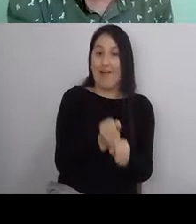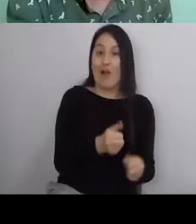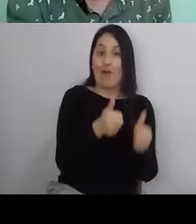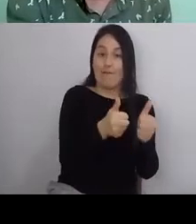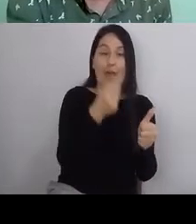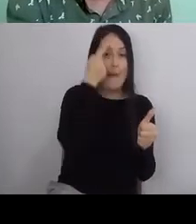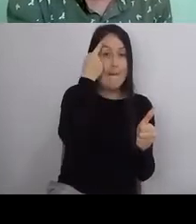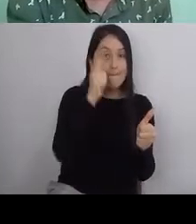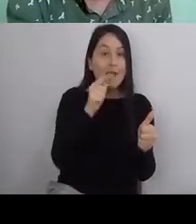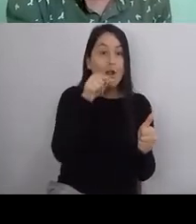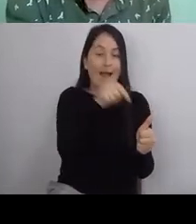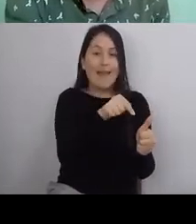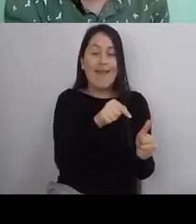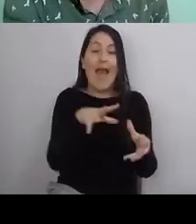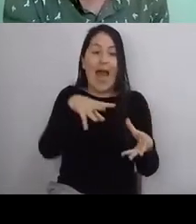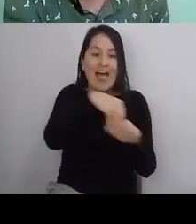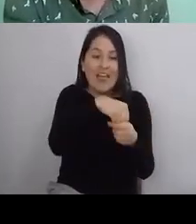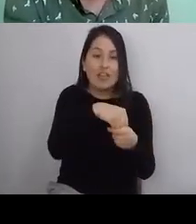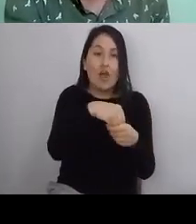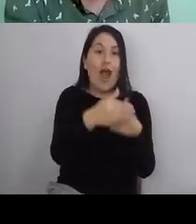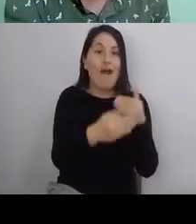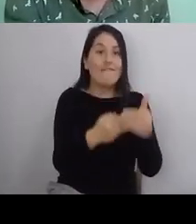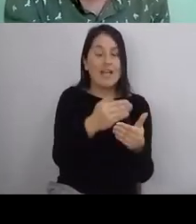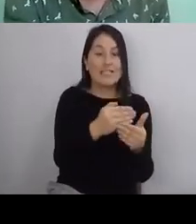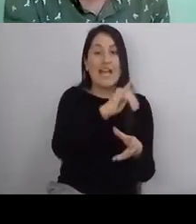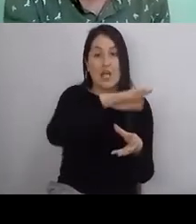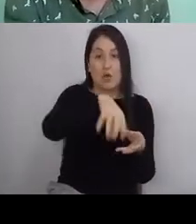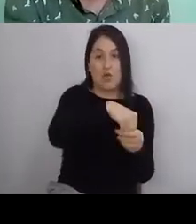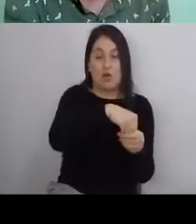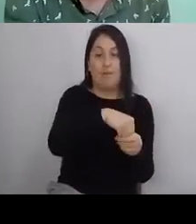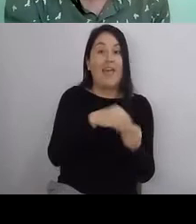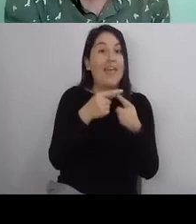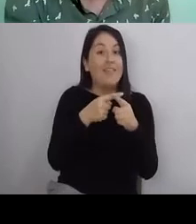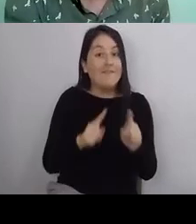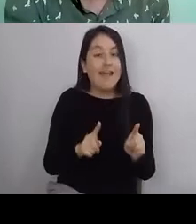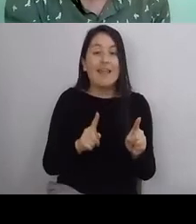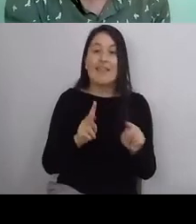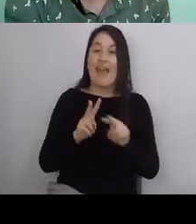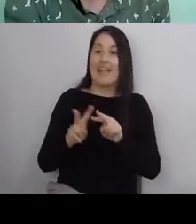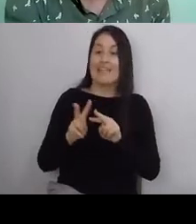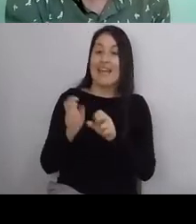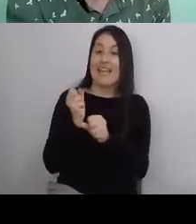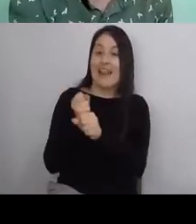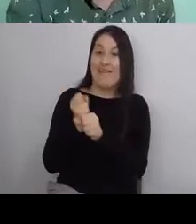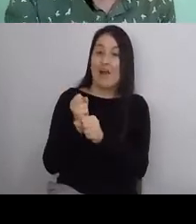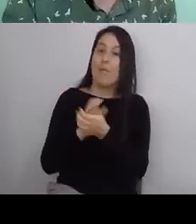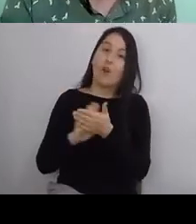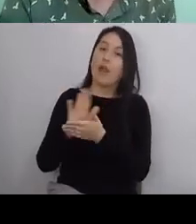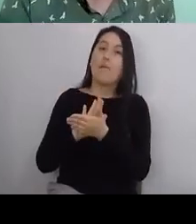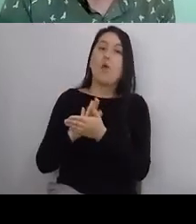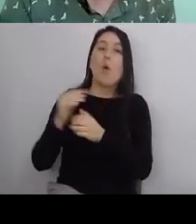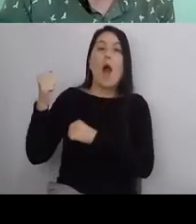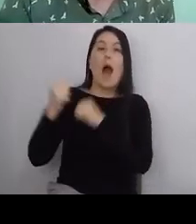Avanza Inclusión, ¿ya? Es muy distinto hacer el mismo trabajo quizás en una empresa como Jumbo, por